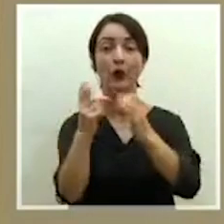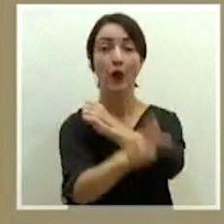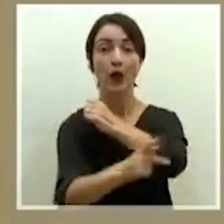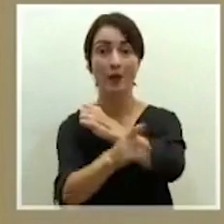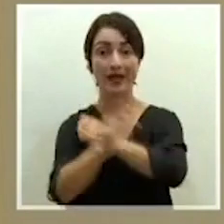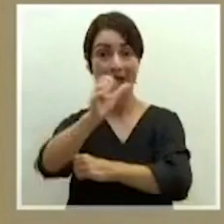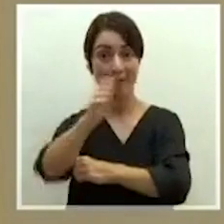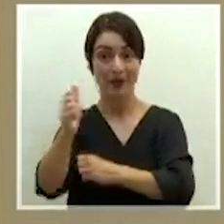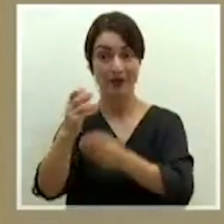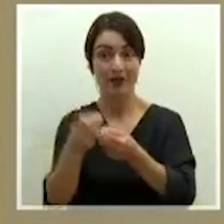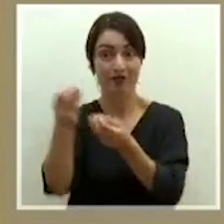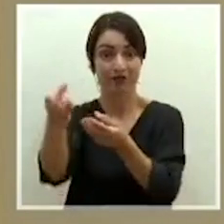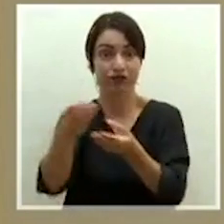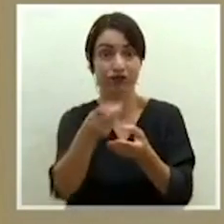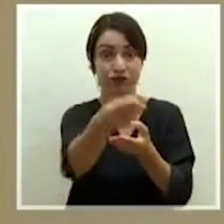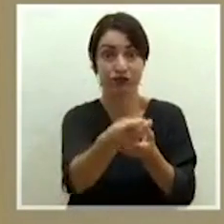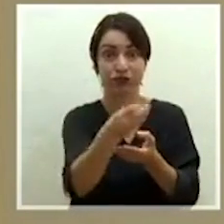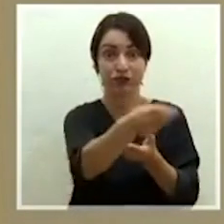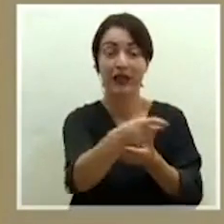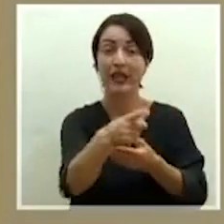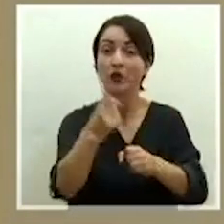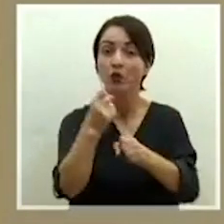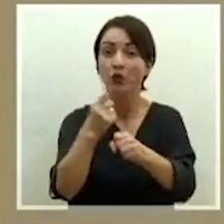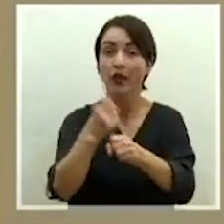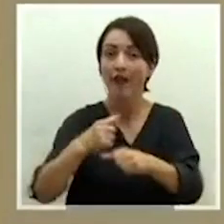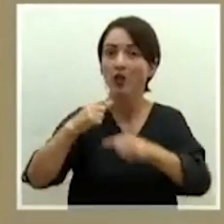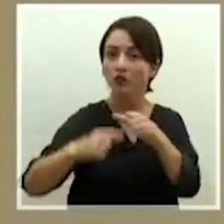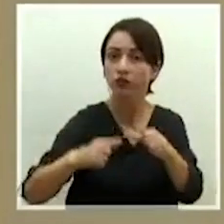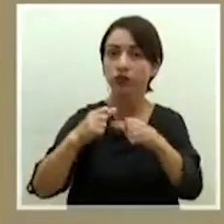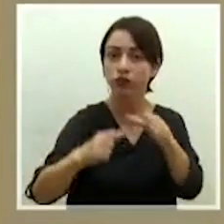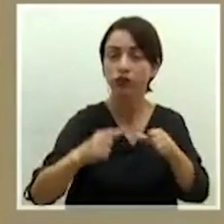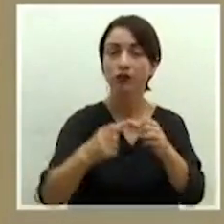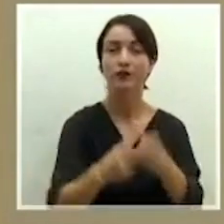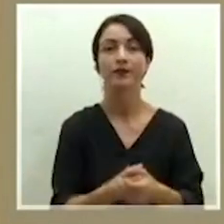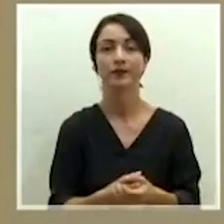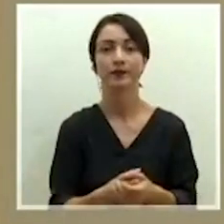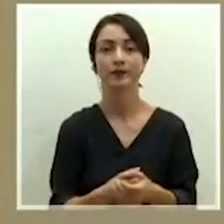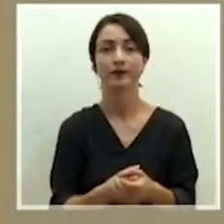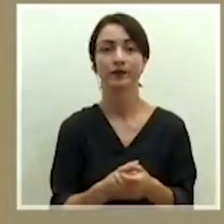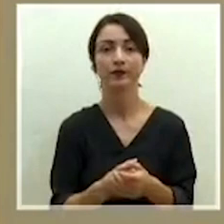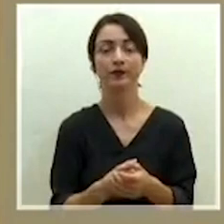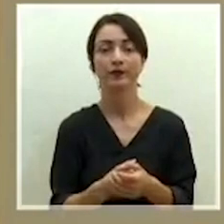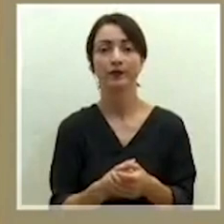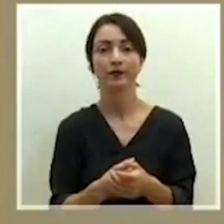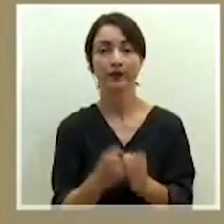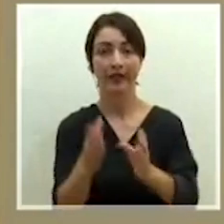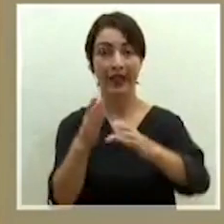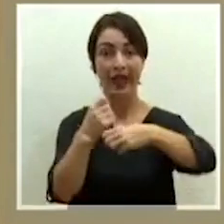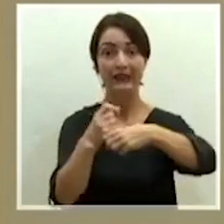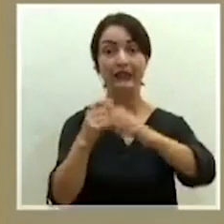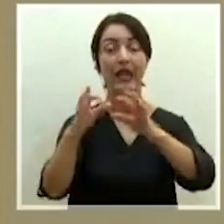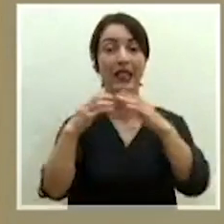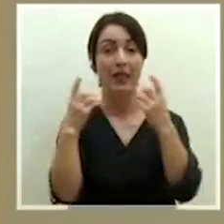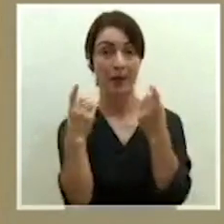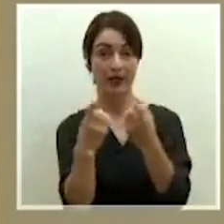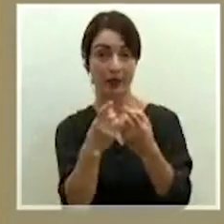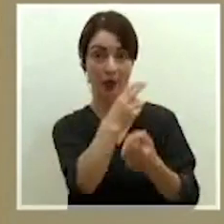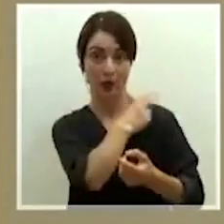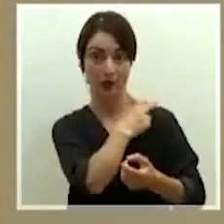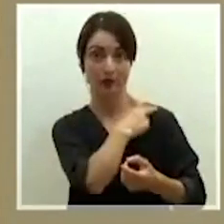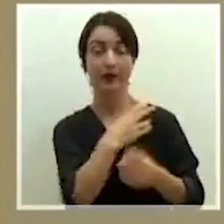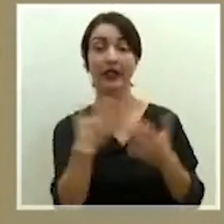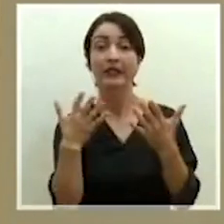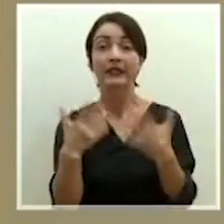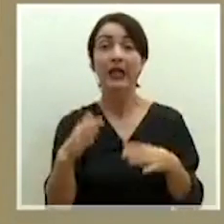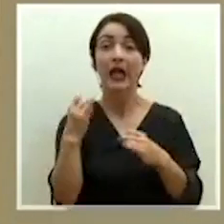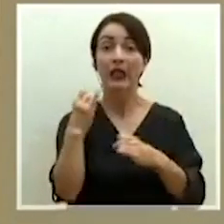mes. Y esto es una gestión continua que hace la gerencia de logística. Y quisiera